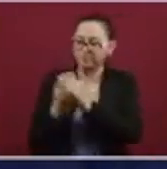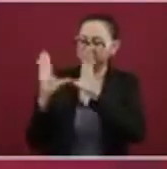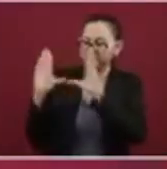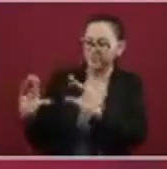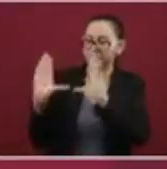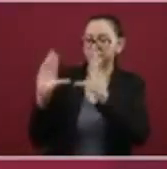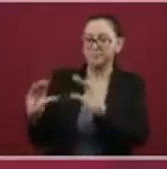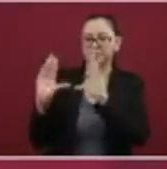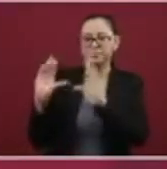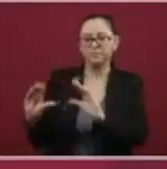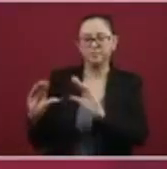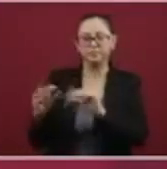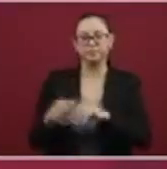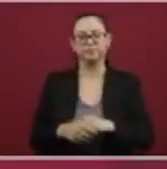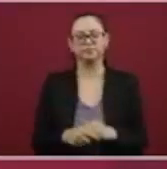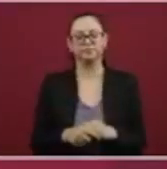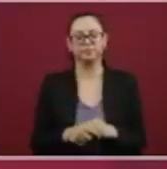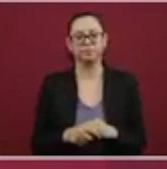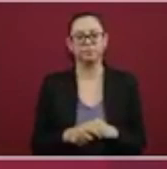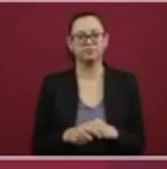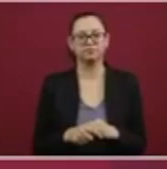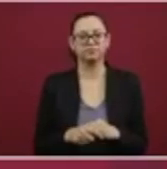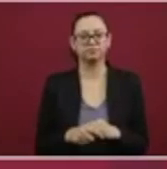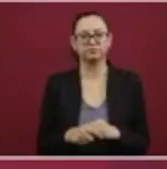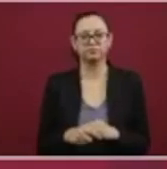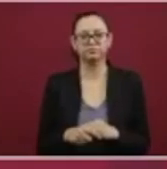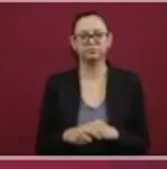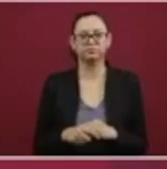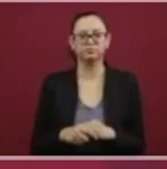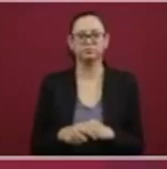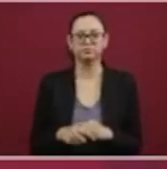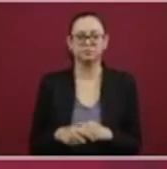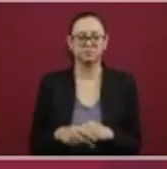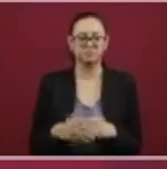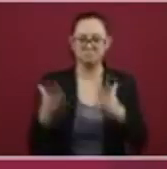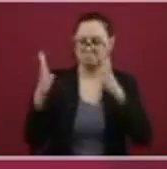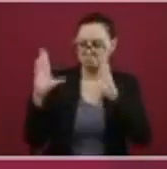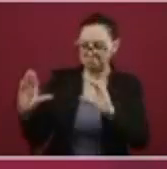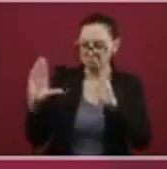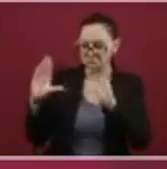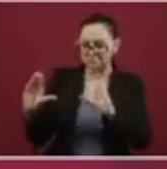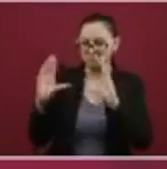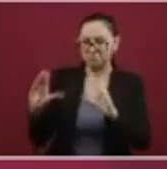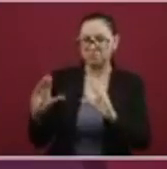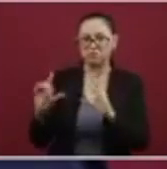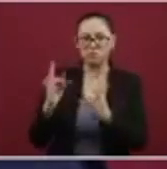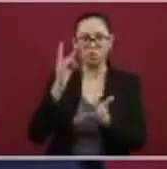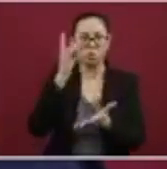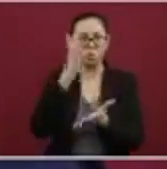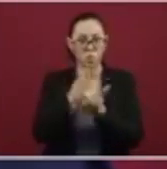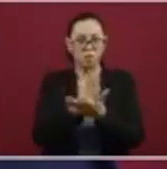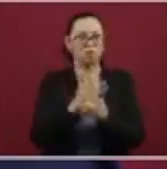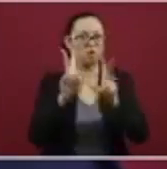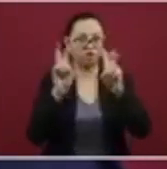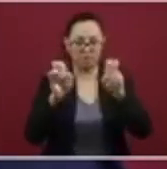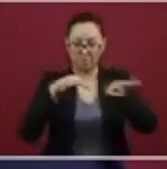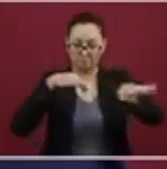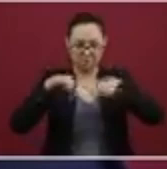jóvenes, los capacitan, no solo en el oficio, en la